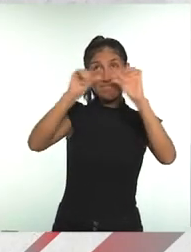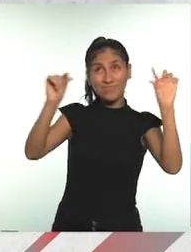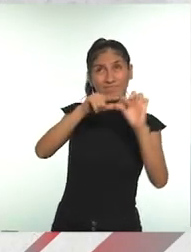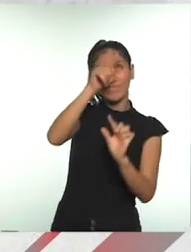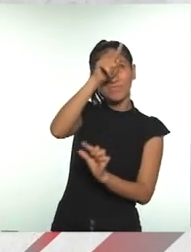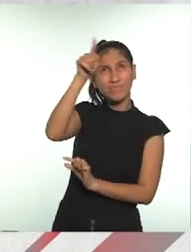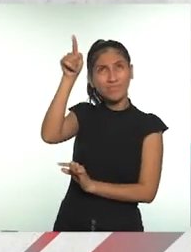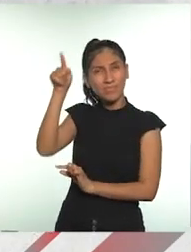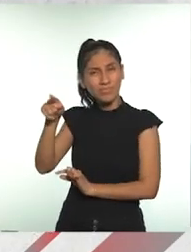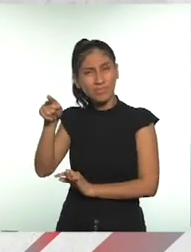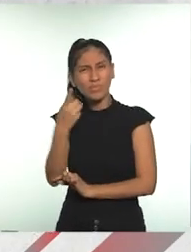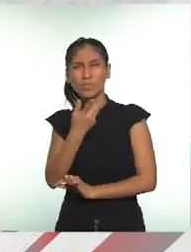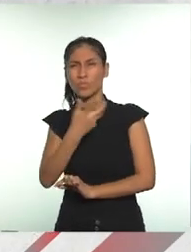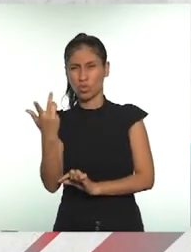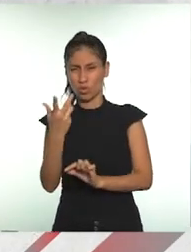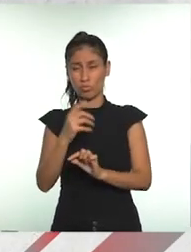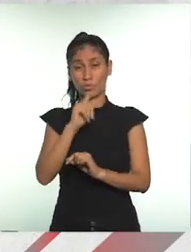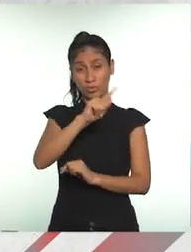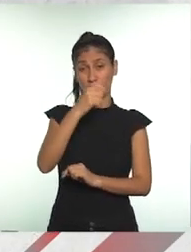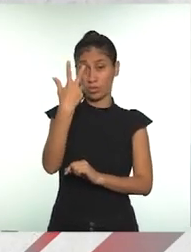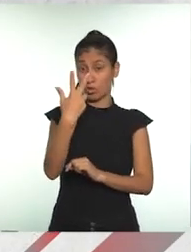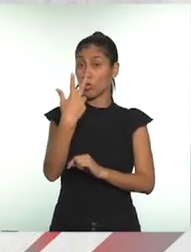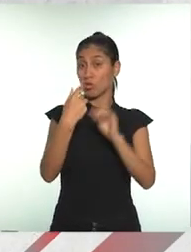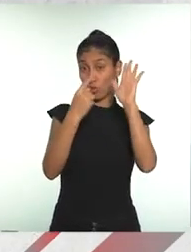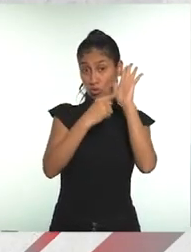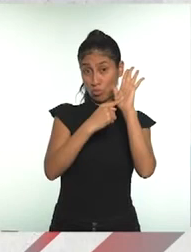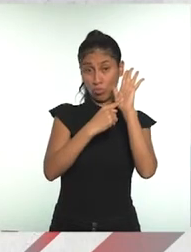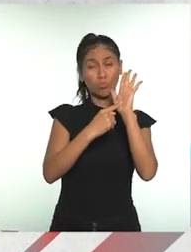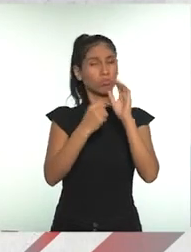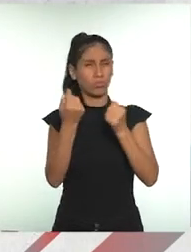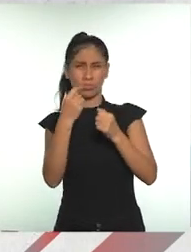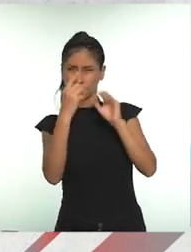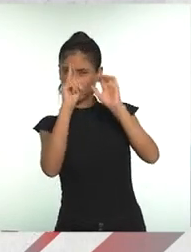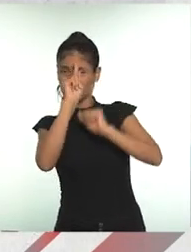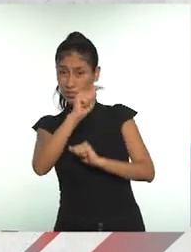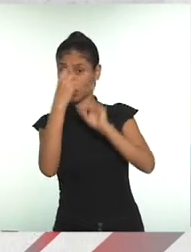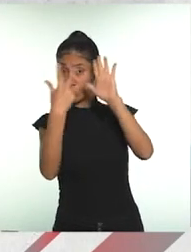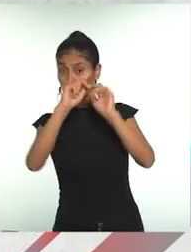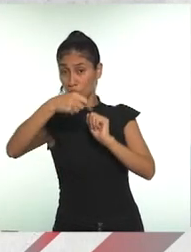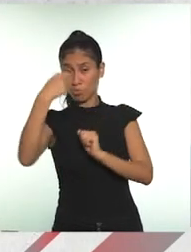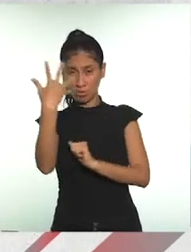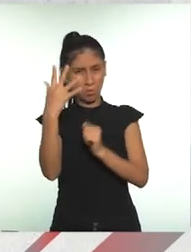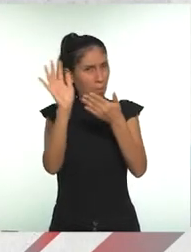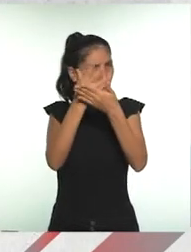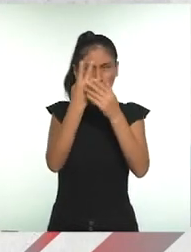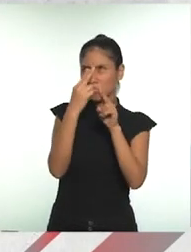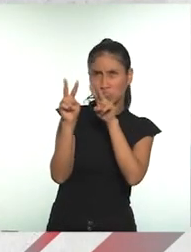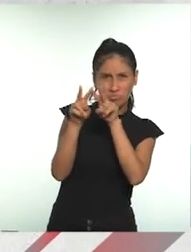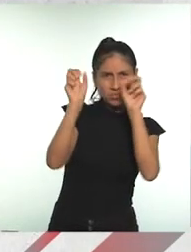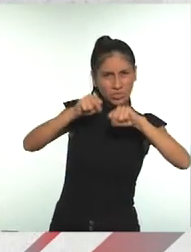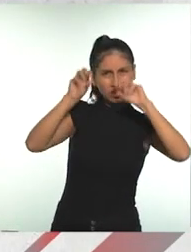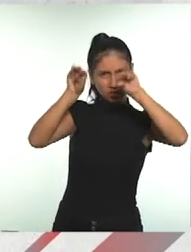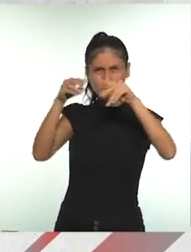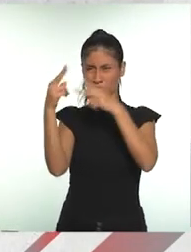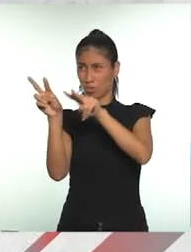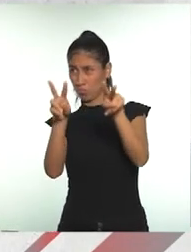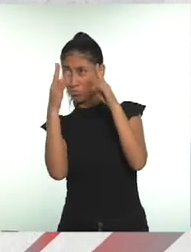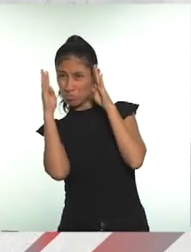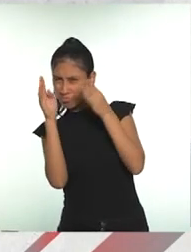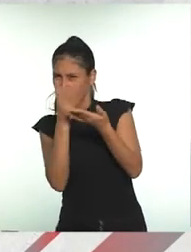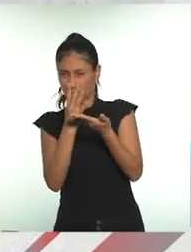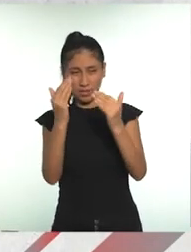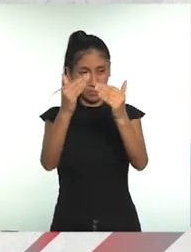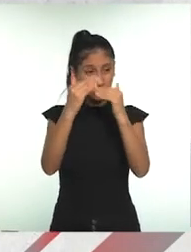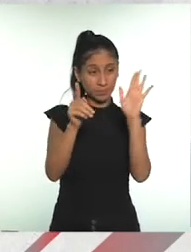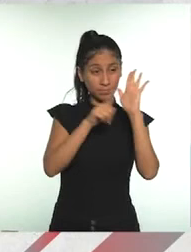circunferencia. Esto indica no se considera el valor 18,5. Los siguientes 4 intervalos corresponden a intervalos